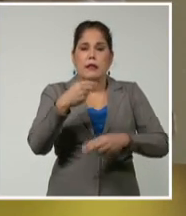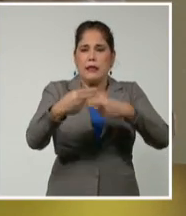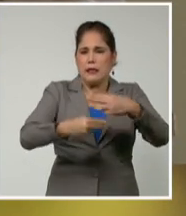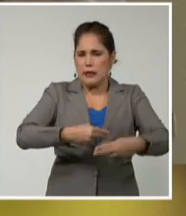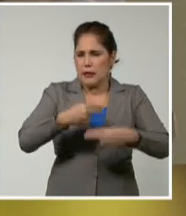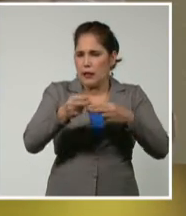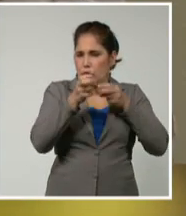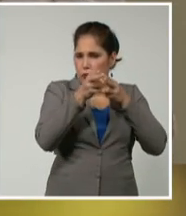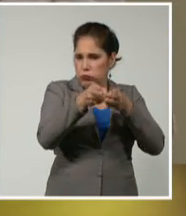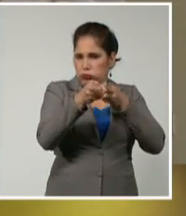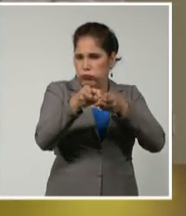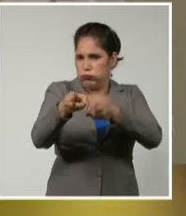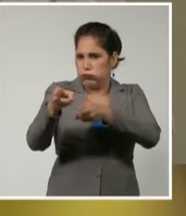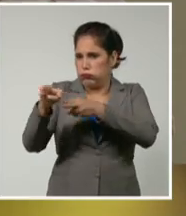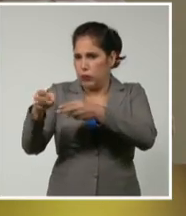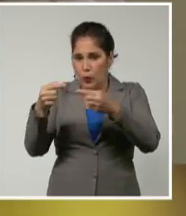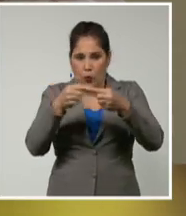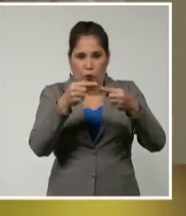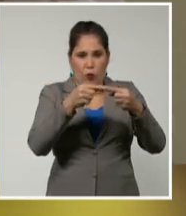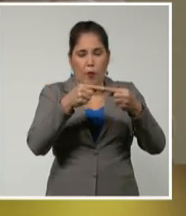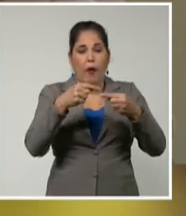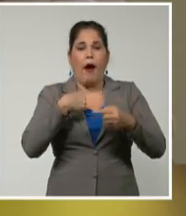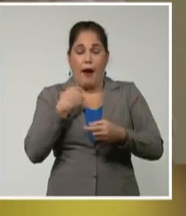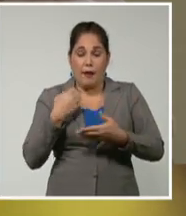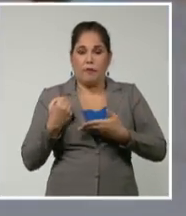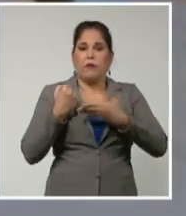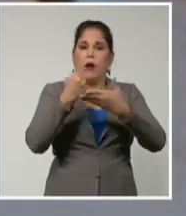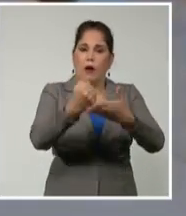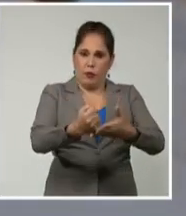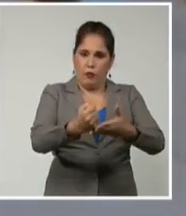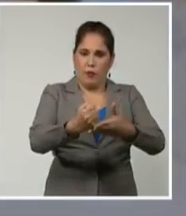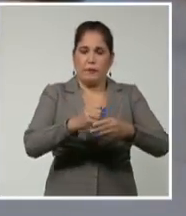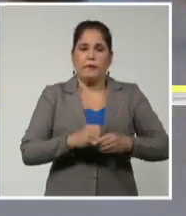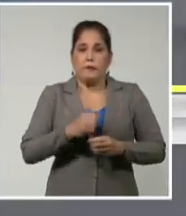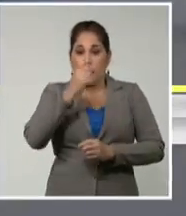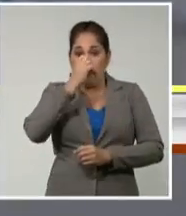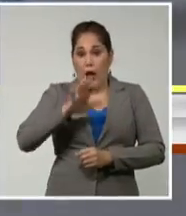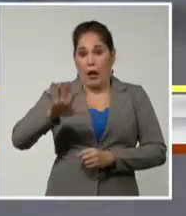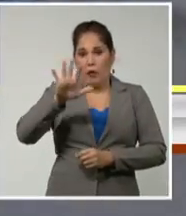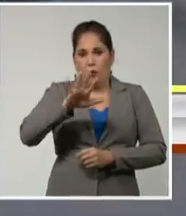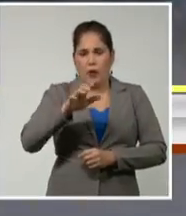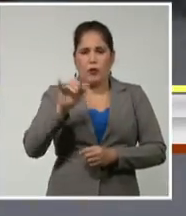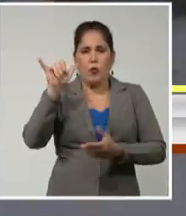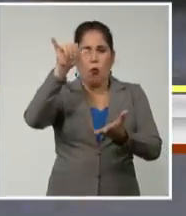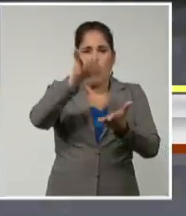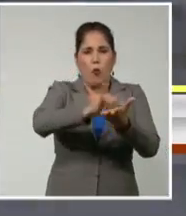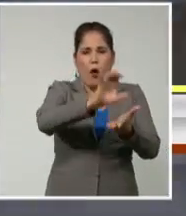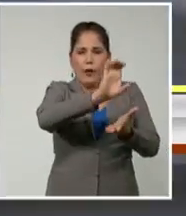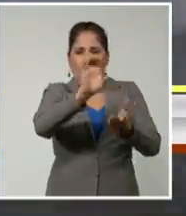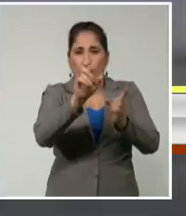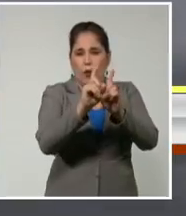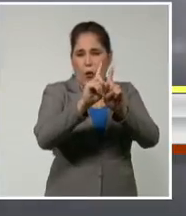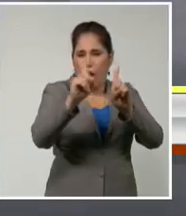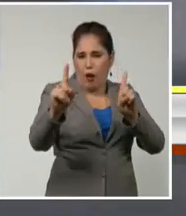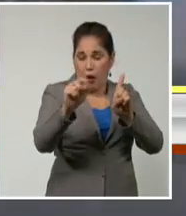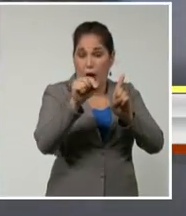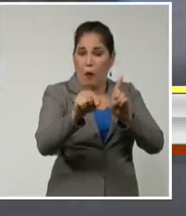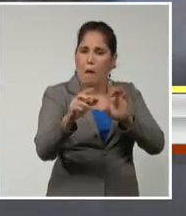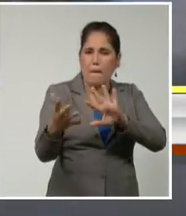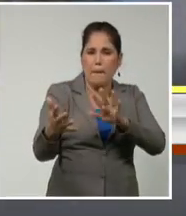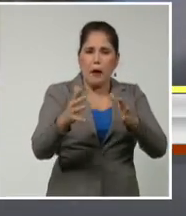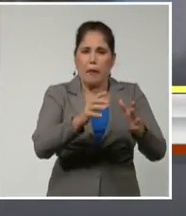el combate o la ayuda a los compañeros de Cangama. Esto era un aeropuerto que estaba distante de Cangama, aproximadamente